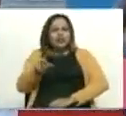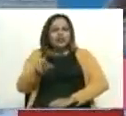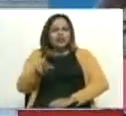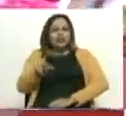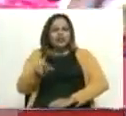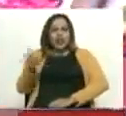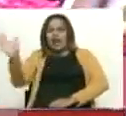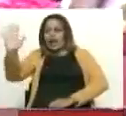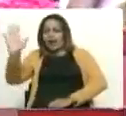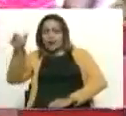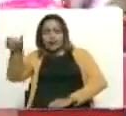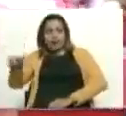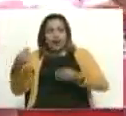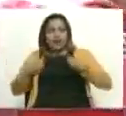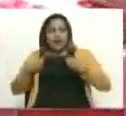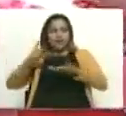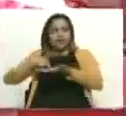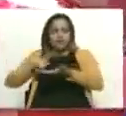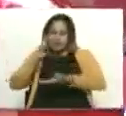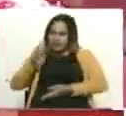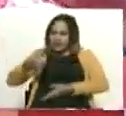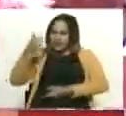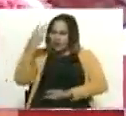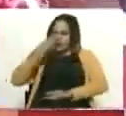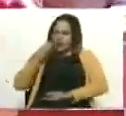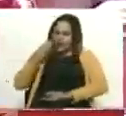un abrazo. Te ves más joven, tocayo.